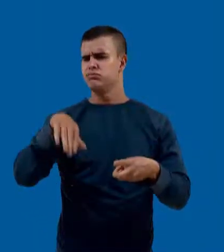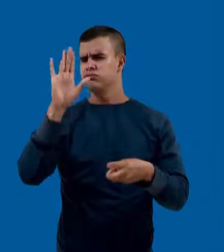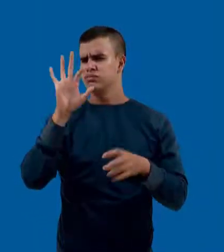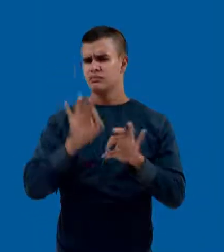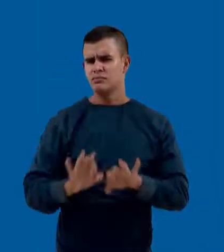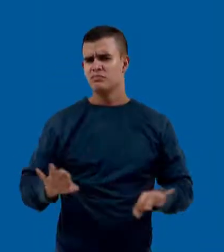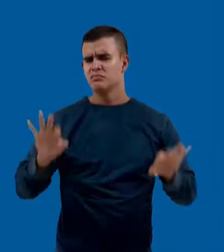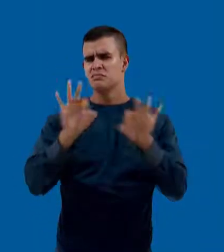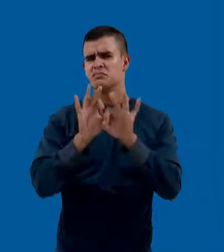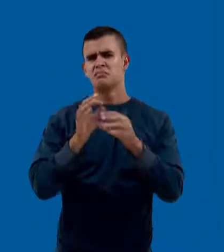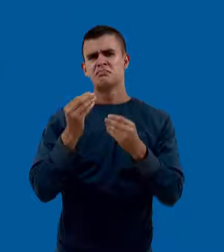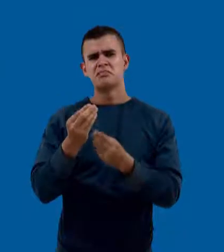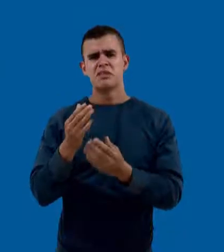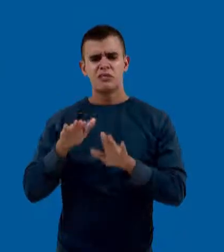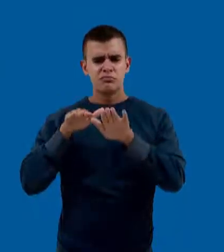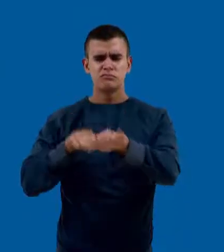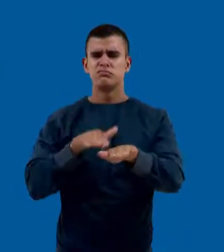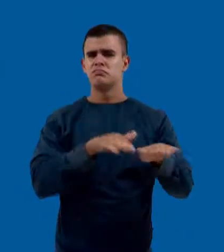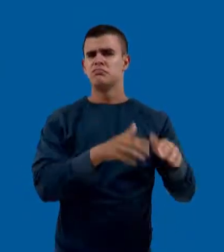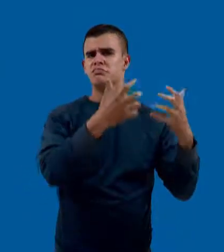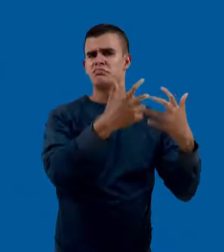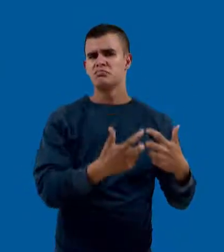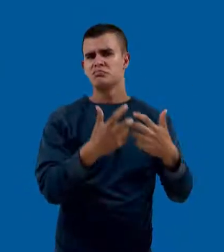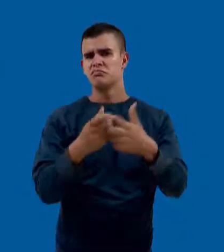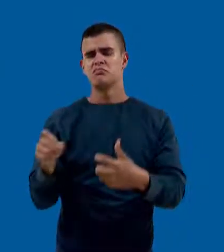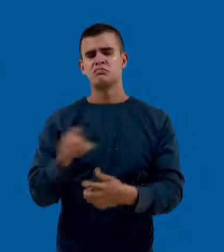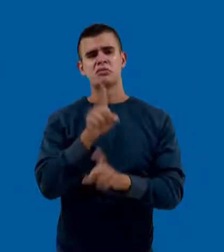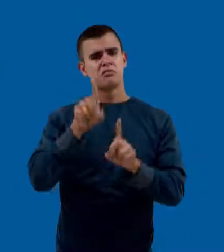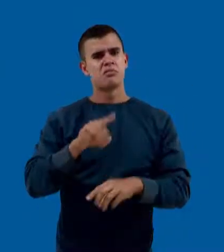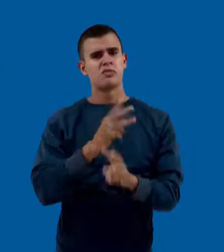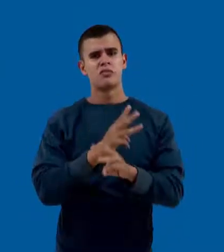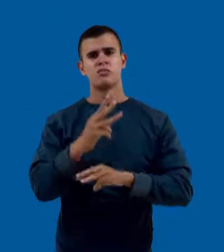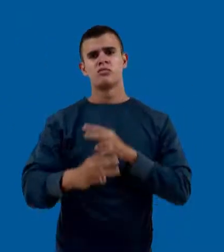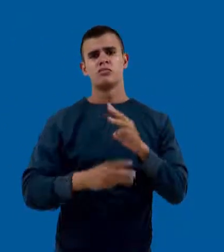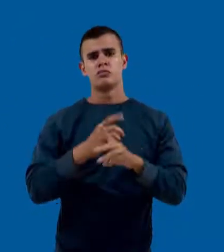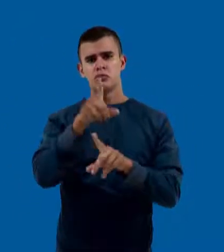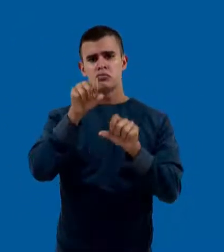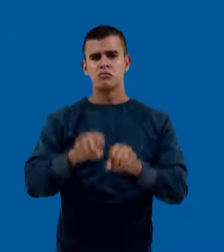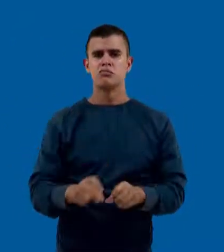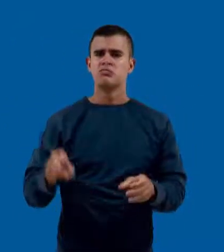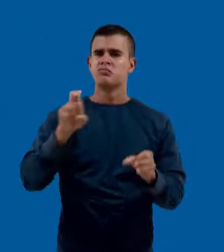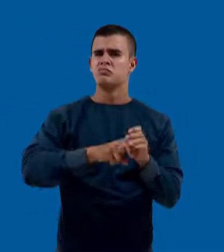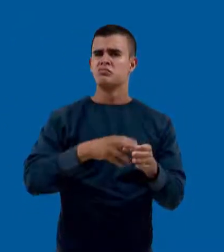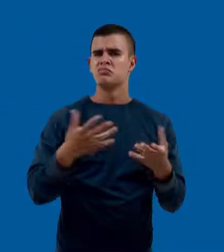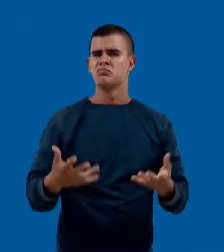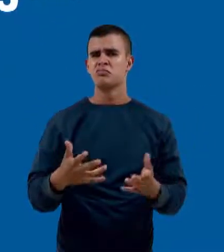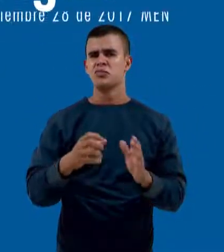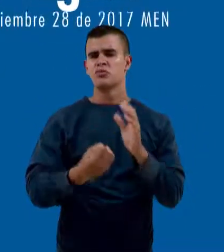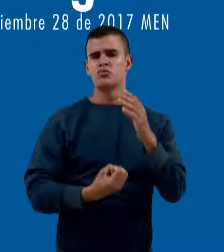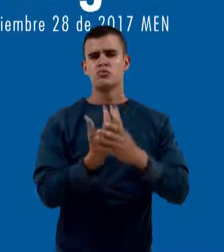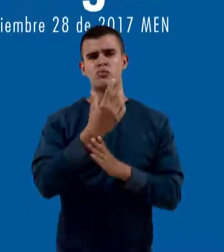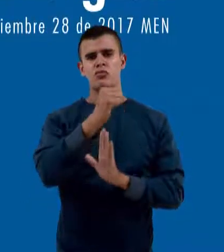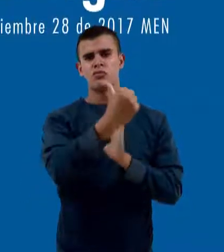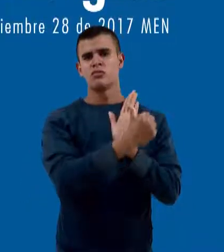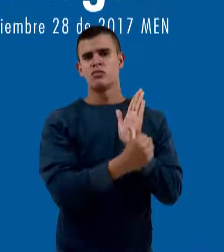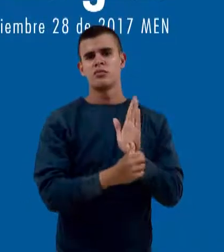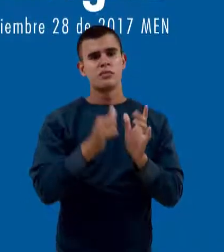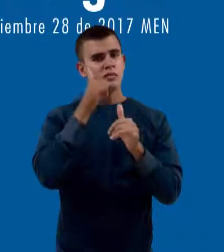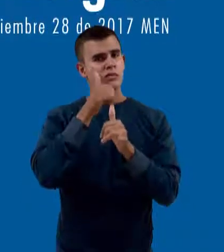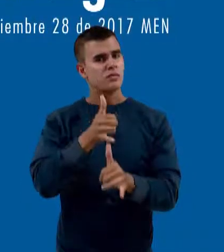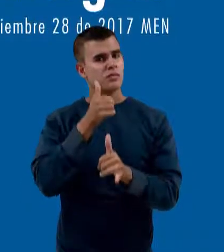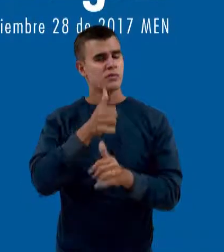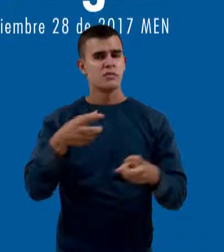es parte fundamental del desarrollo económico y sostenible del mundo. Matricúlate ya en el nuevo programa